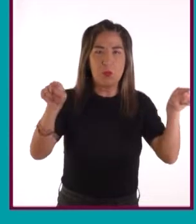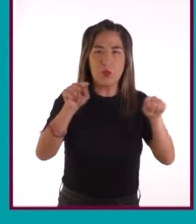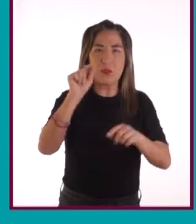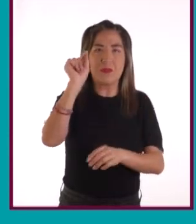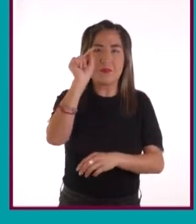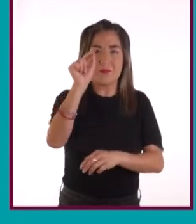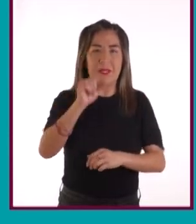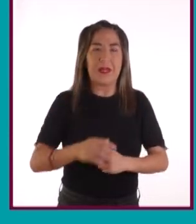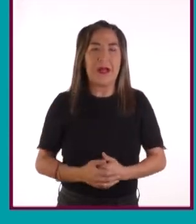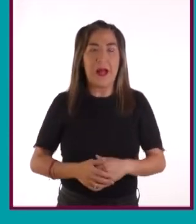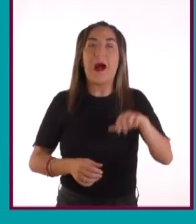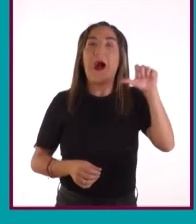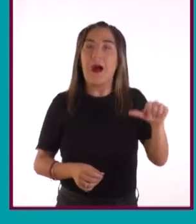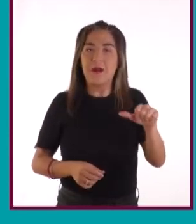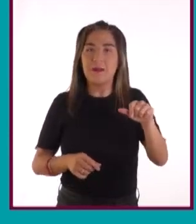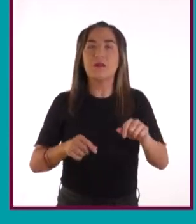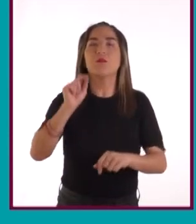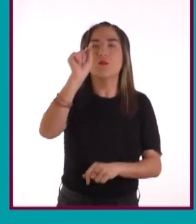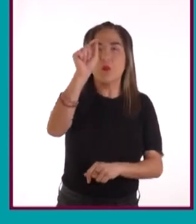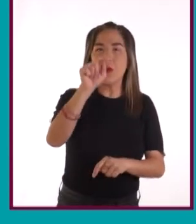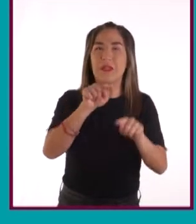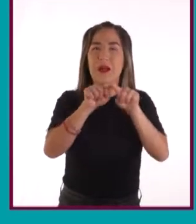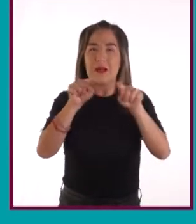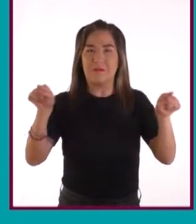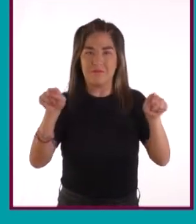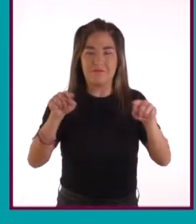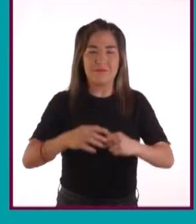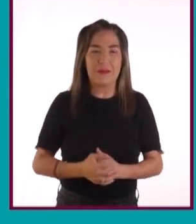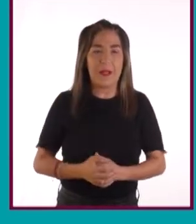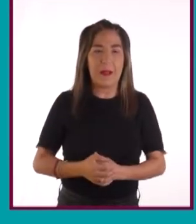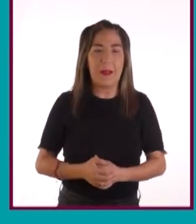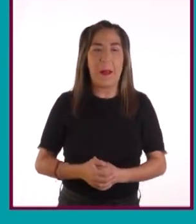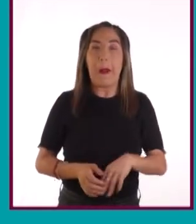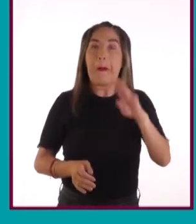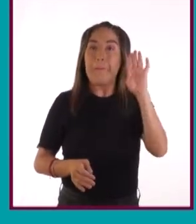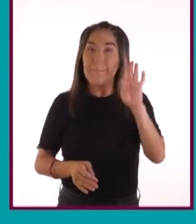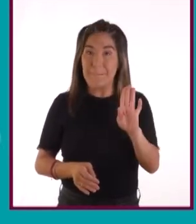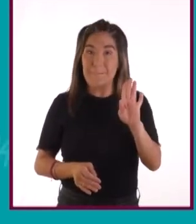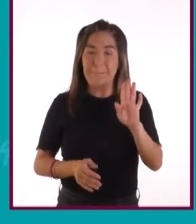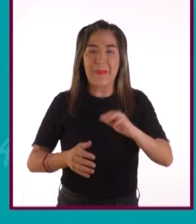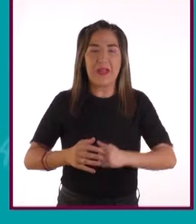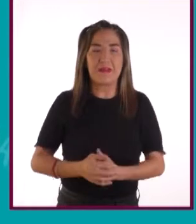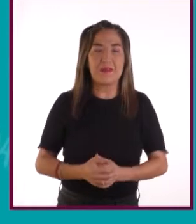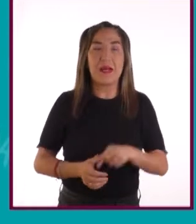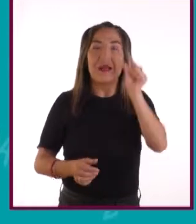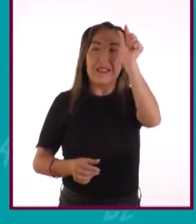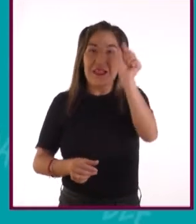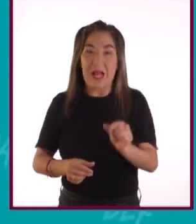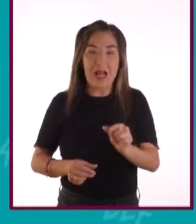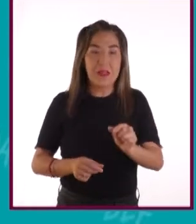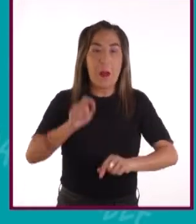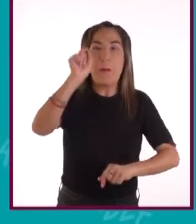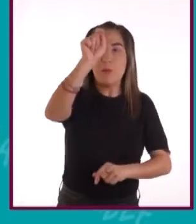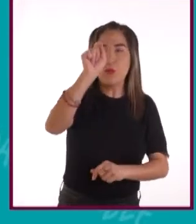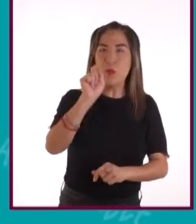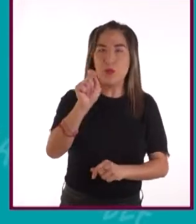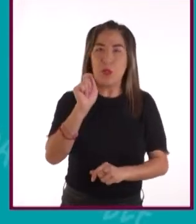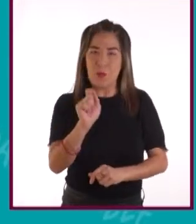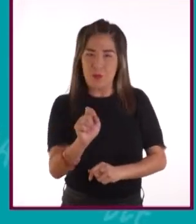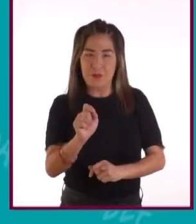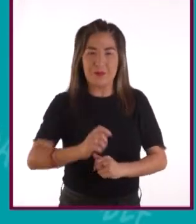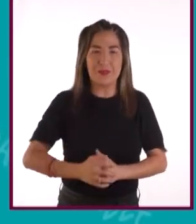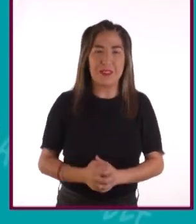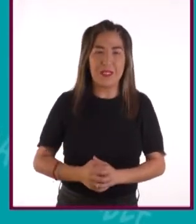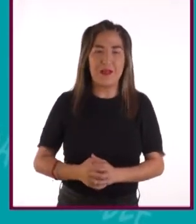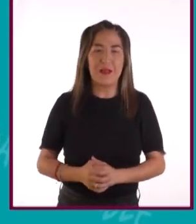línea. Entonces, A es un punto arriba y una línea en medio. La letra B es raya, punto, punto,